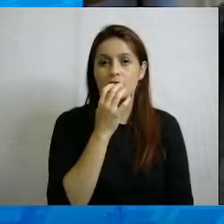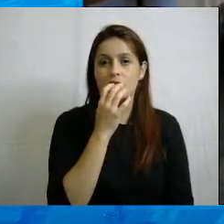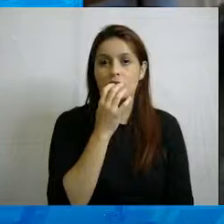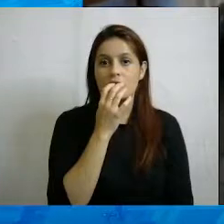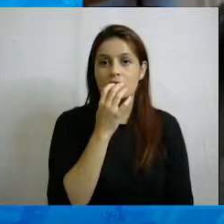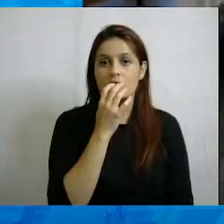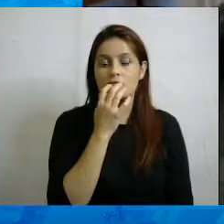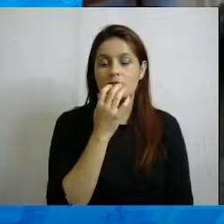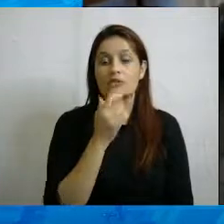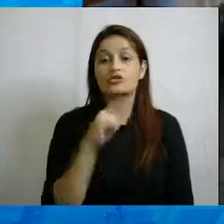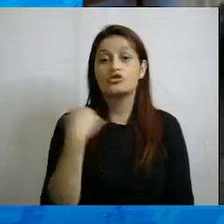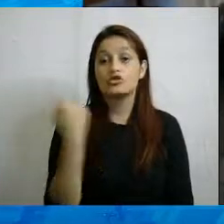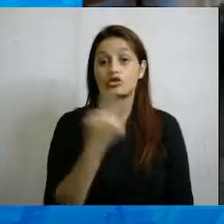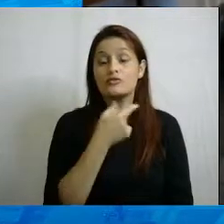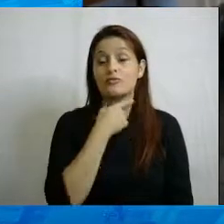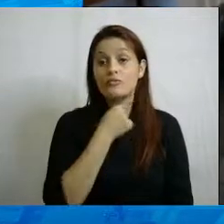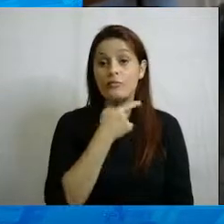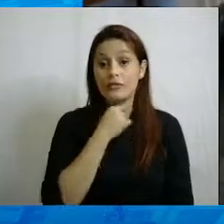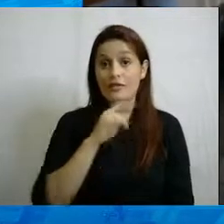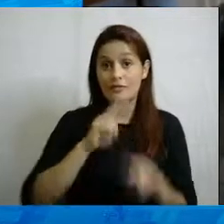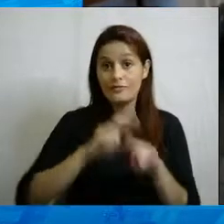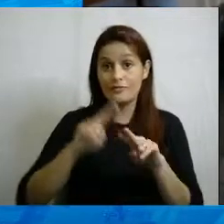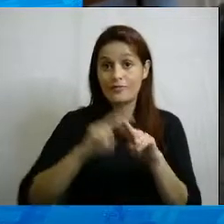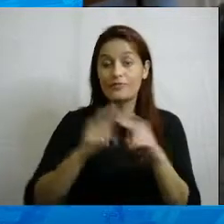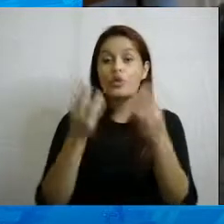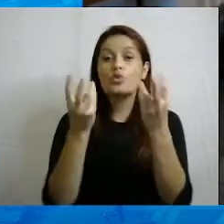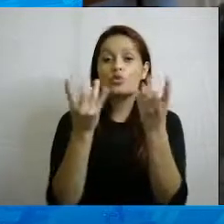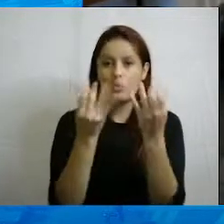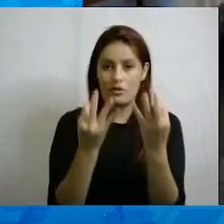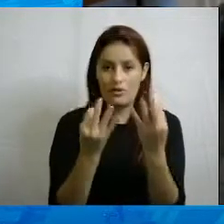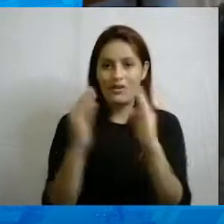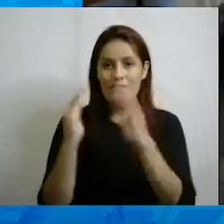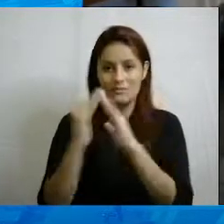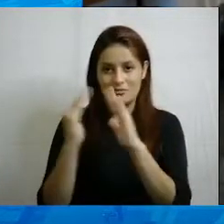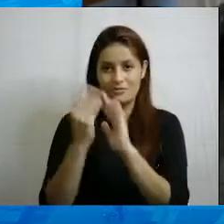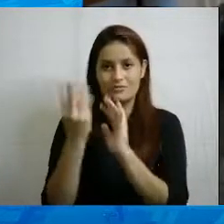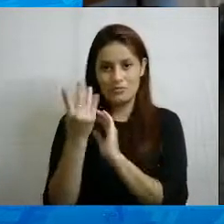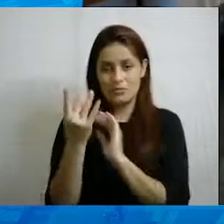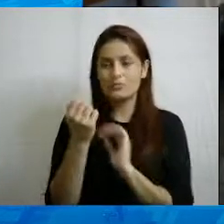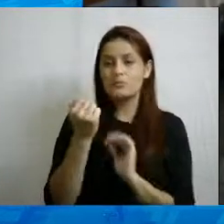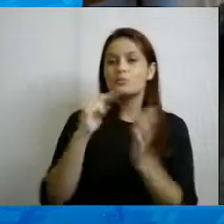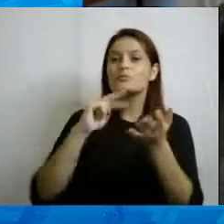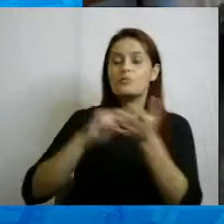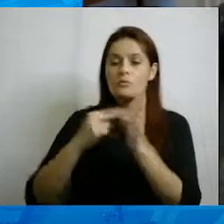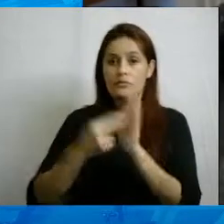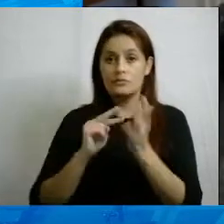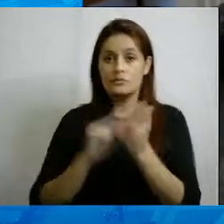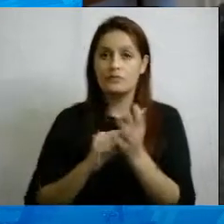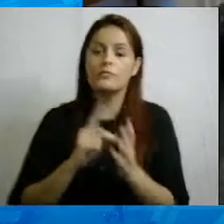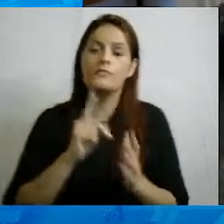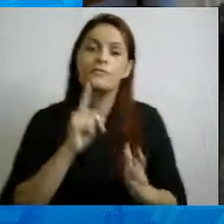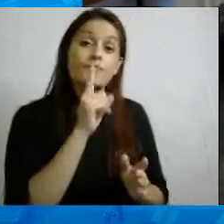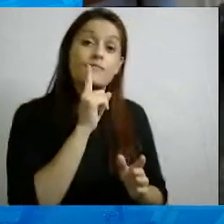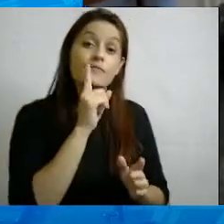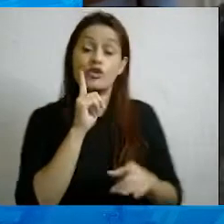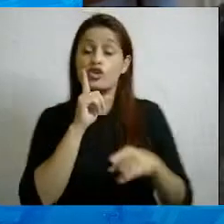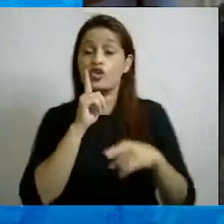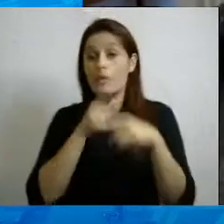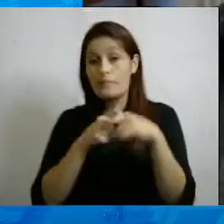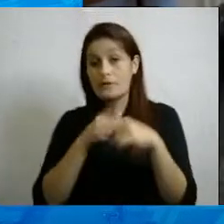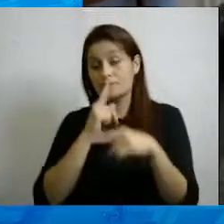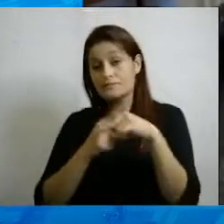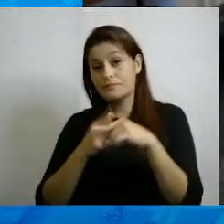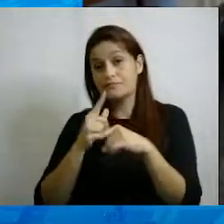Lo que nosotros estamos planteando es el tema de las numeraciones. Si bien es cierto, comenzamos con diferentes tipos de nombres, en el